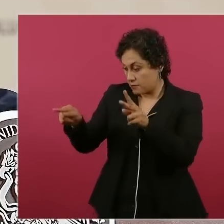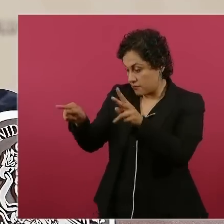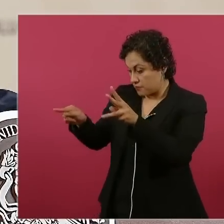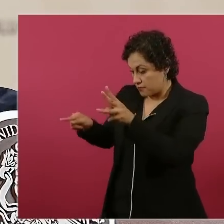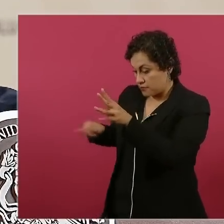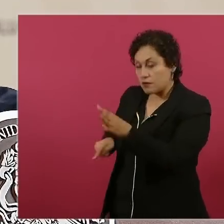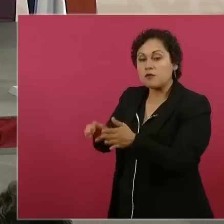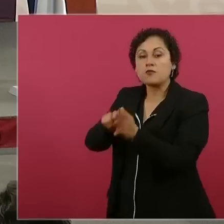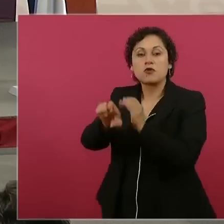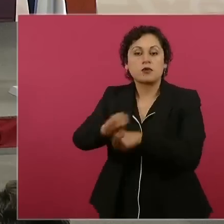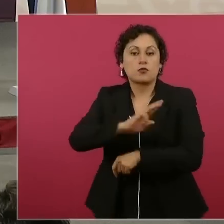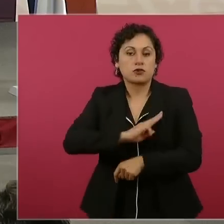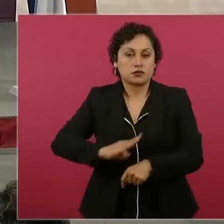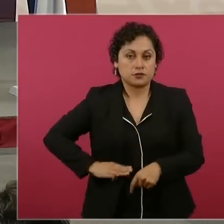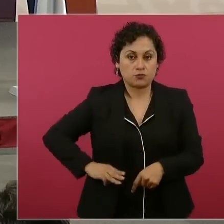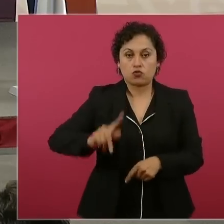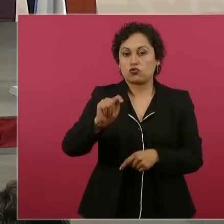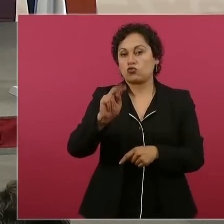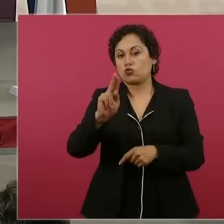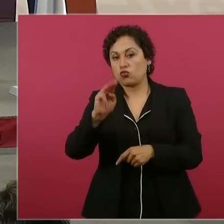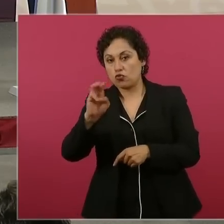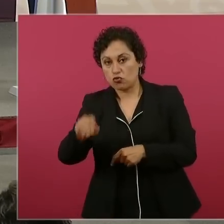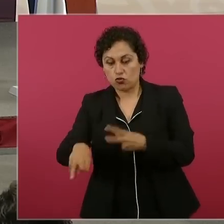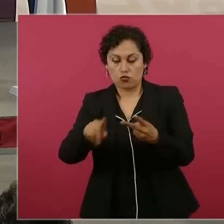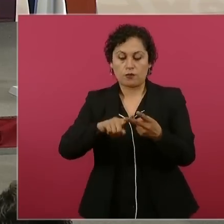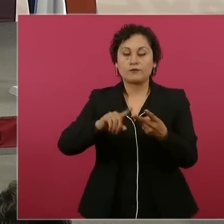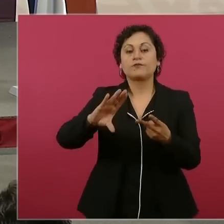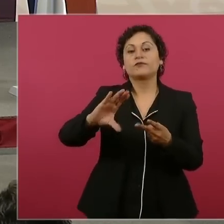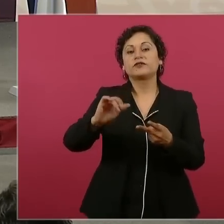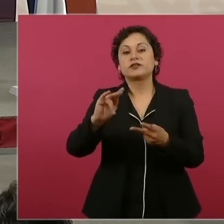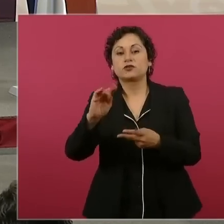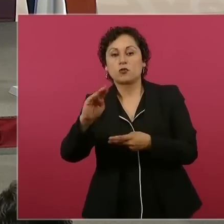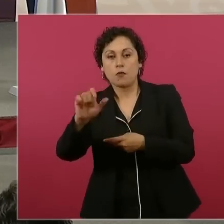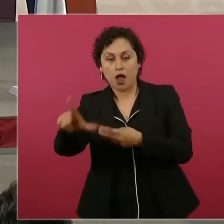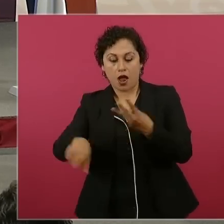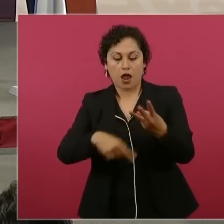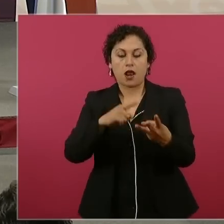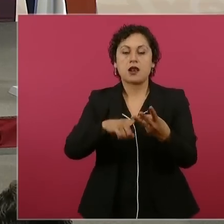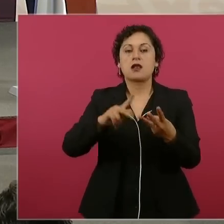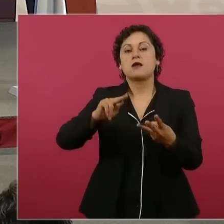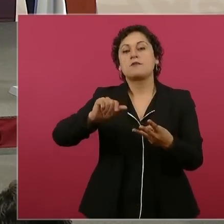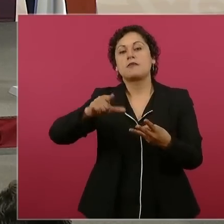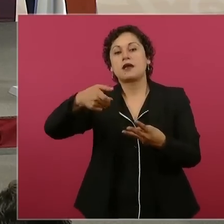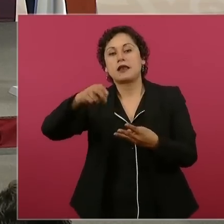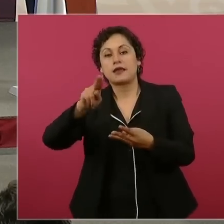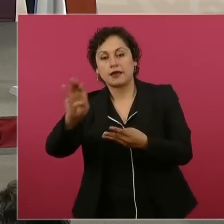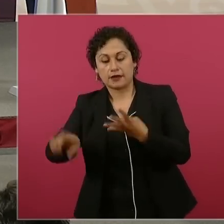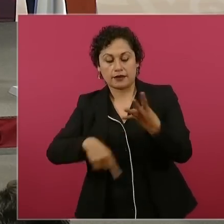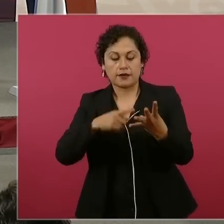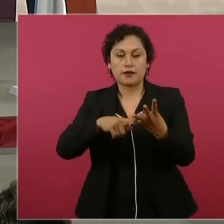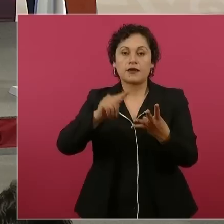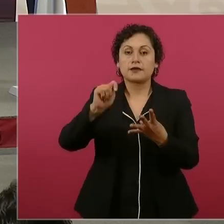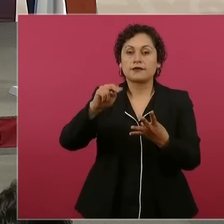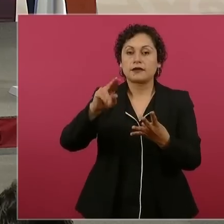plan de desarrollo, Chetumal, desde luego Palenque, Tenosique,